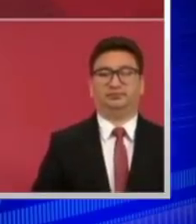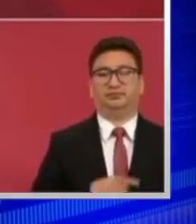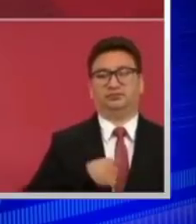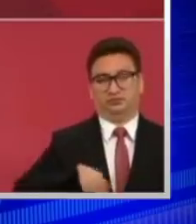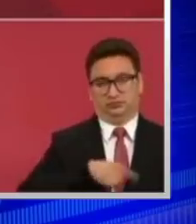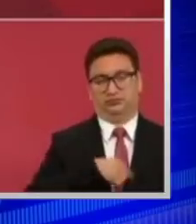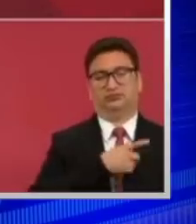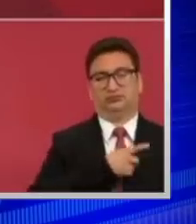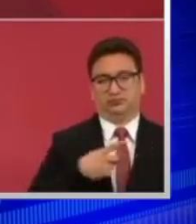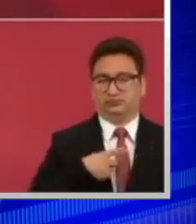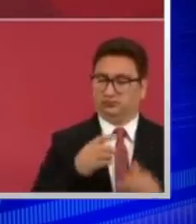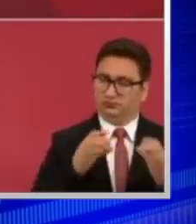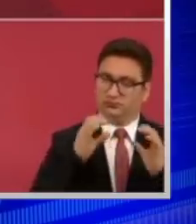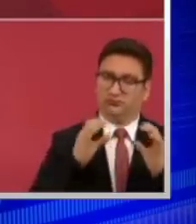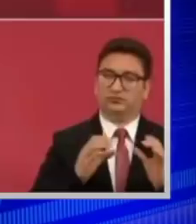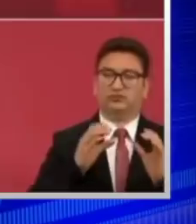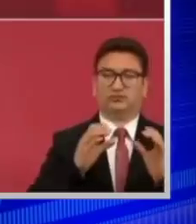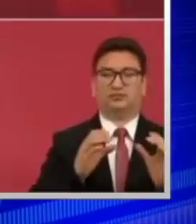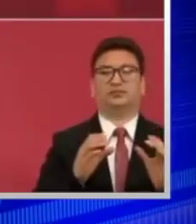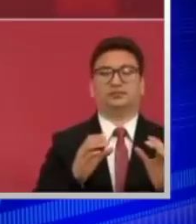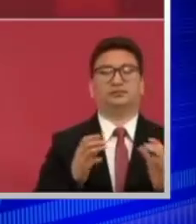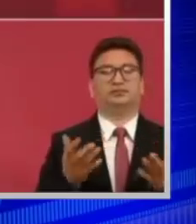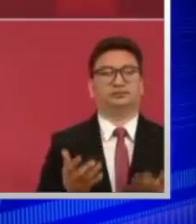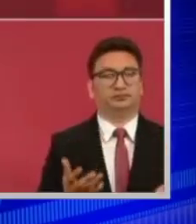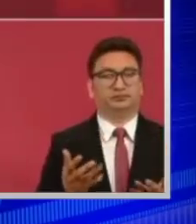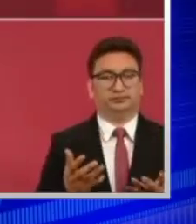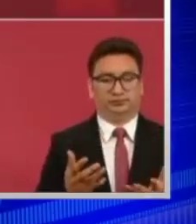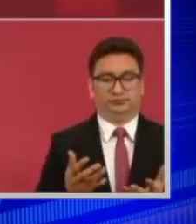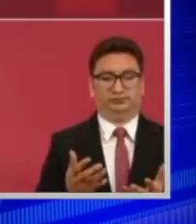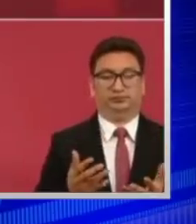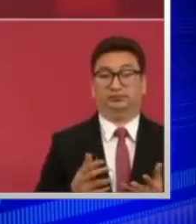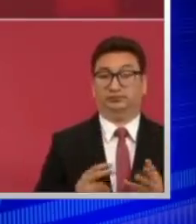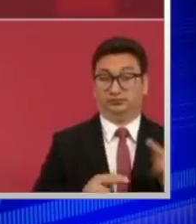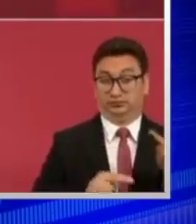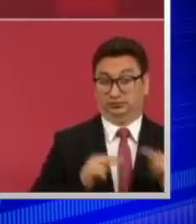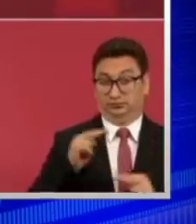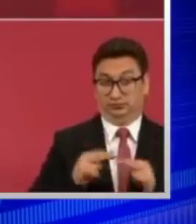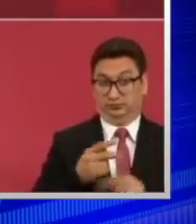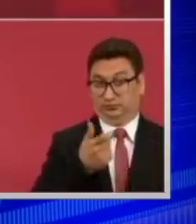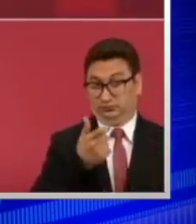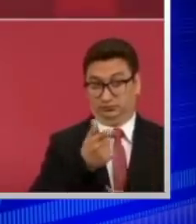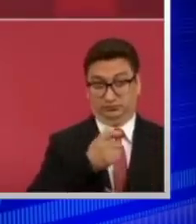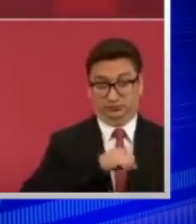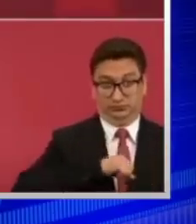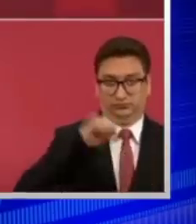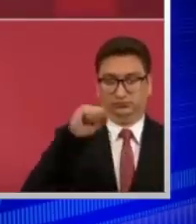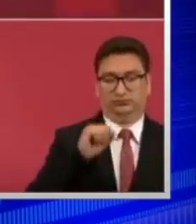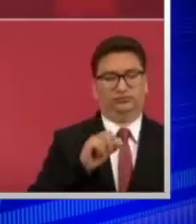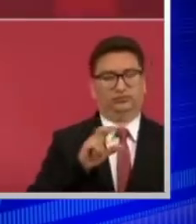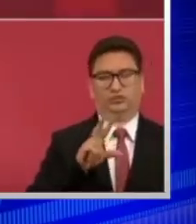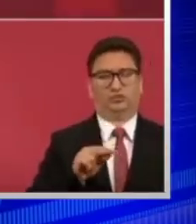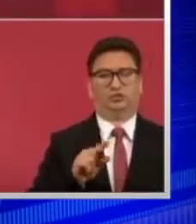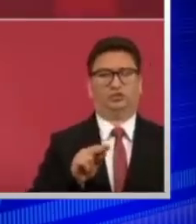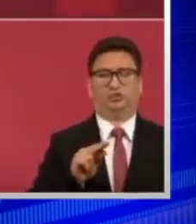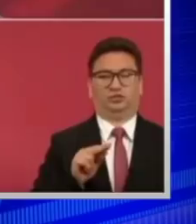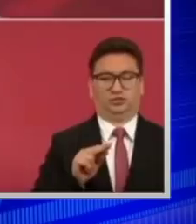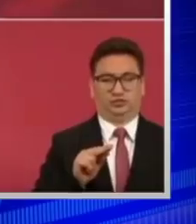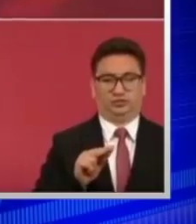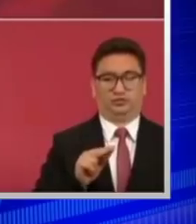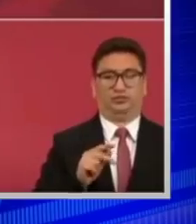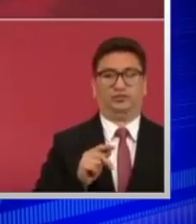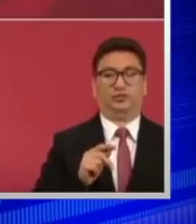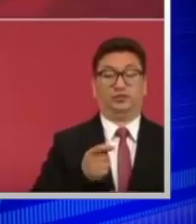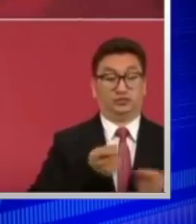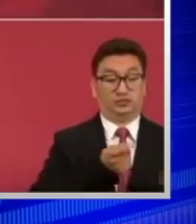que no haya aumento de precios que no haya descontrol